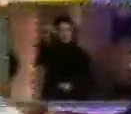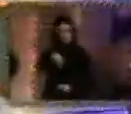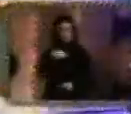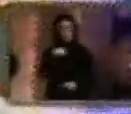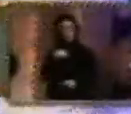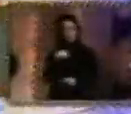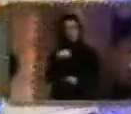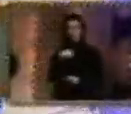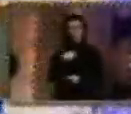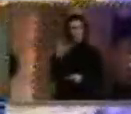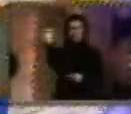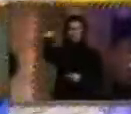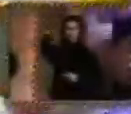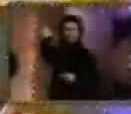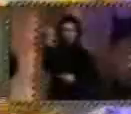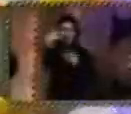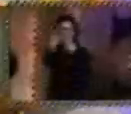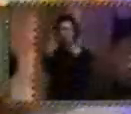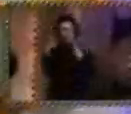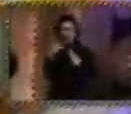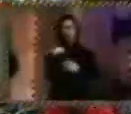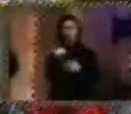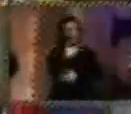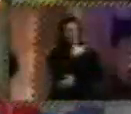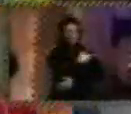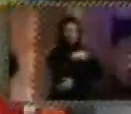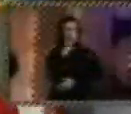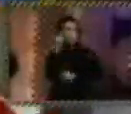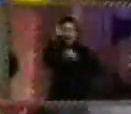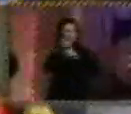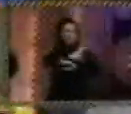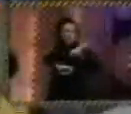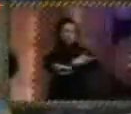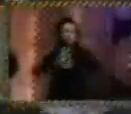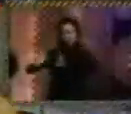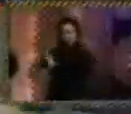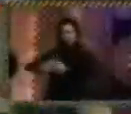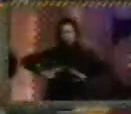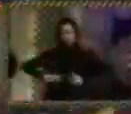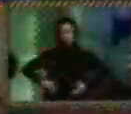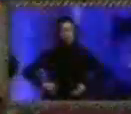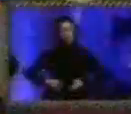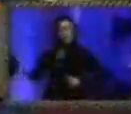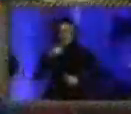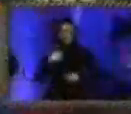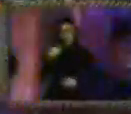Llevo más de 6 ciclos en el cuerpo, estoy muy cacha y cuadrado porque me pincho Winston.